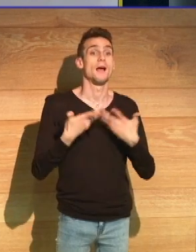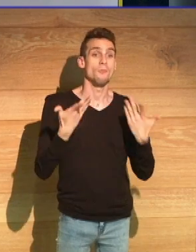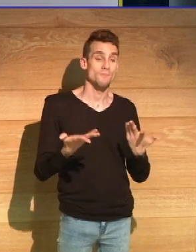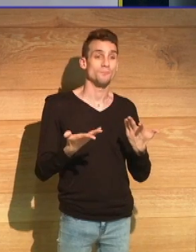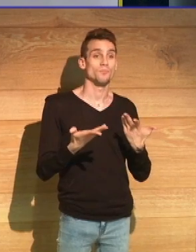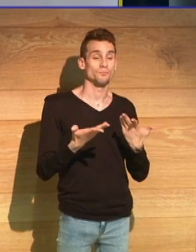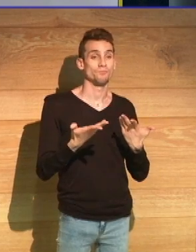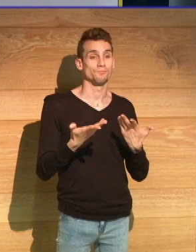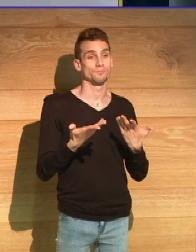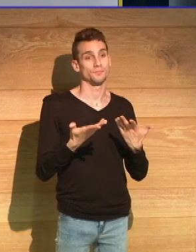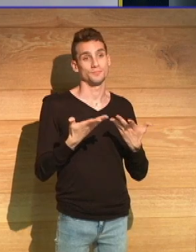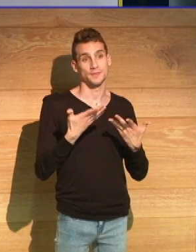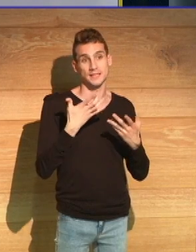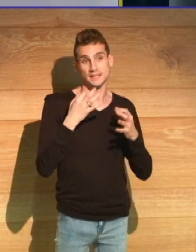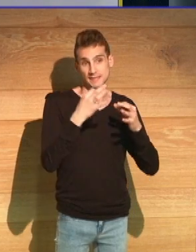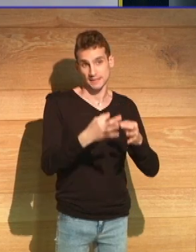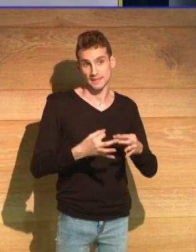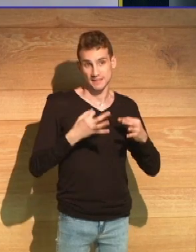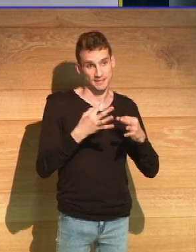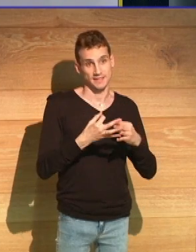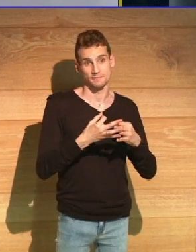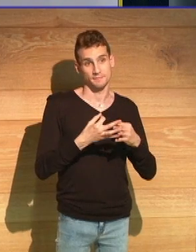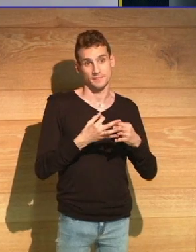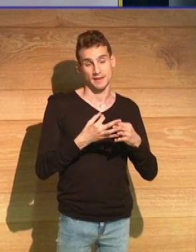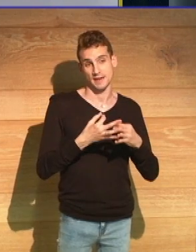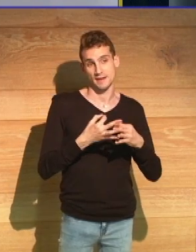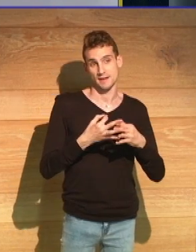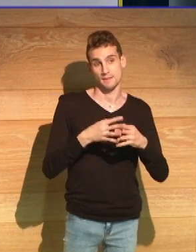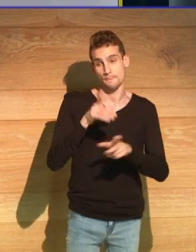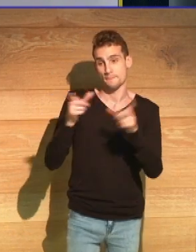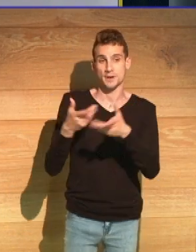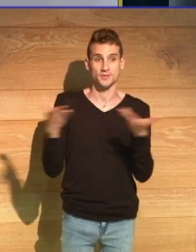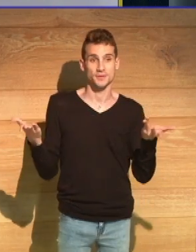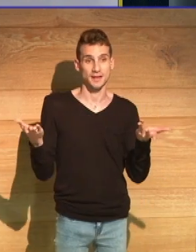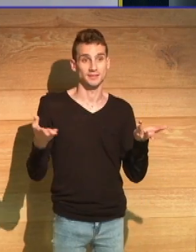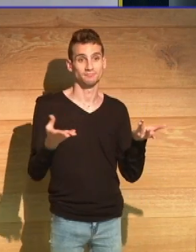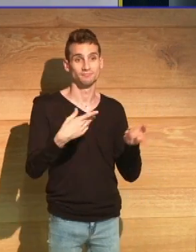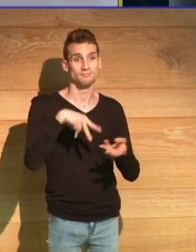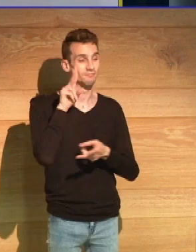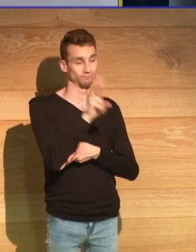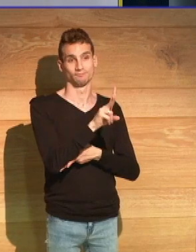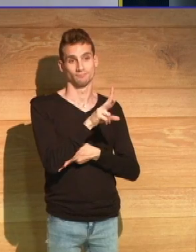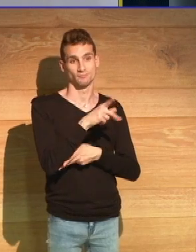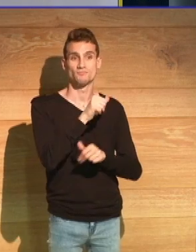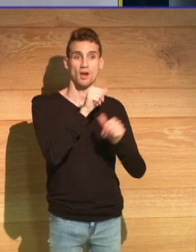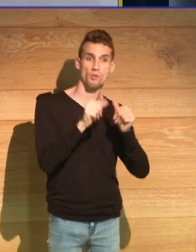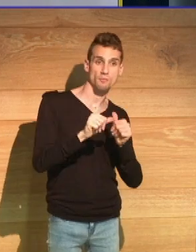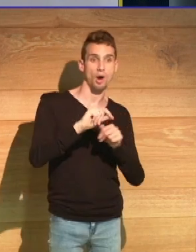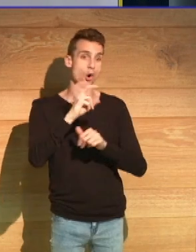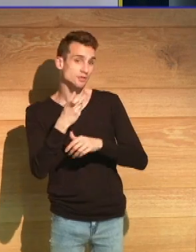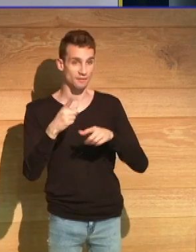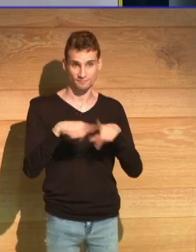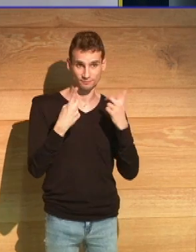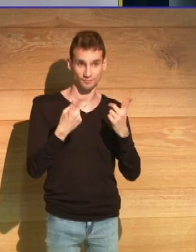freno, siempre va a llegar a más gente, ¿no? Por ejemplo, la obra Antropoceno está hecha para un público general y